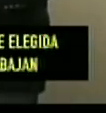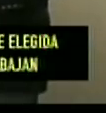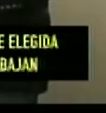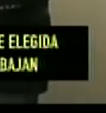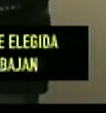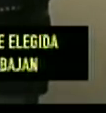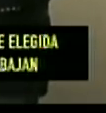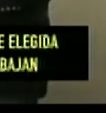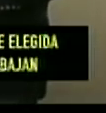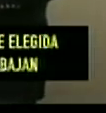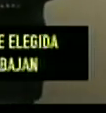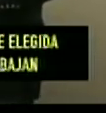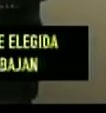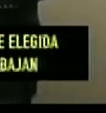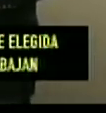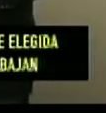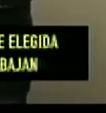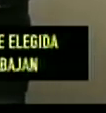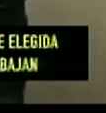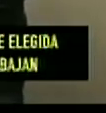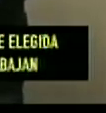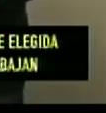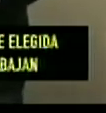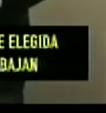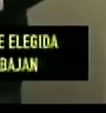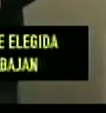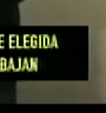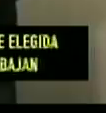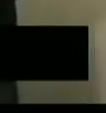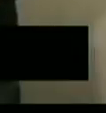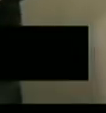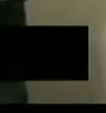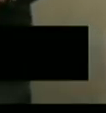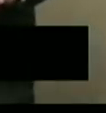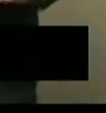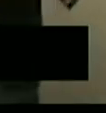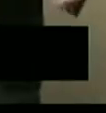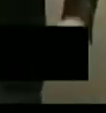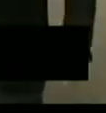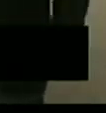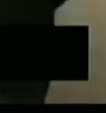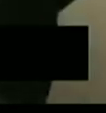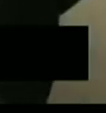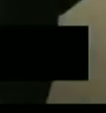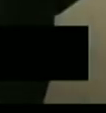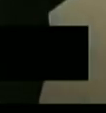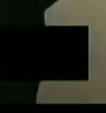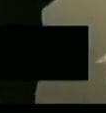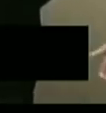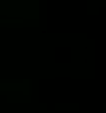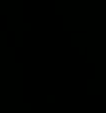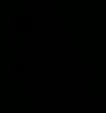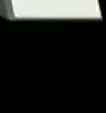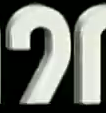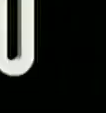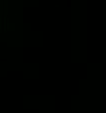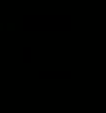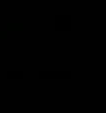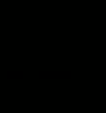elected National Assembly, and the Venezuelan people as they work to end the illegitimate Maduro regime.